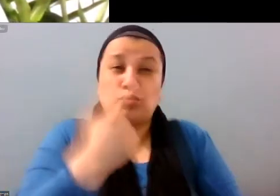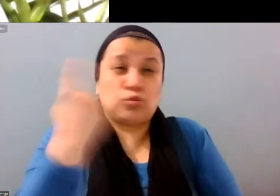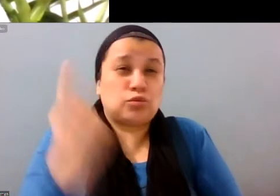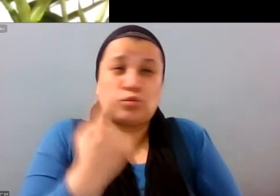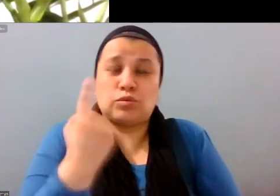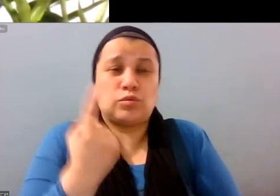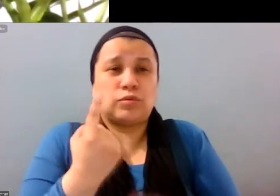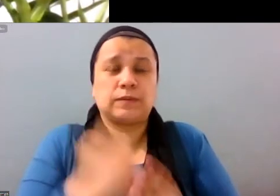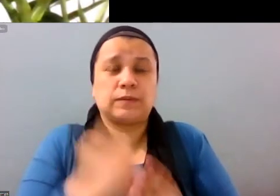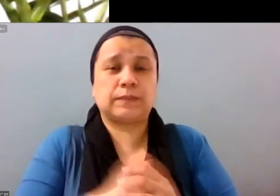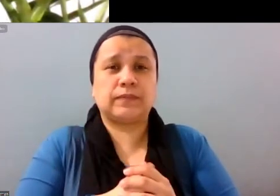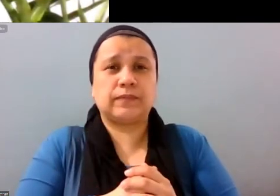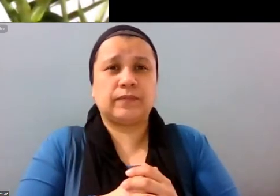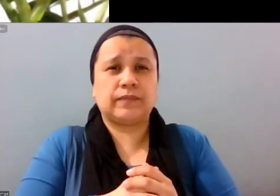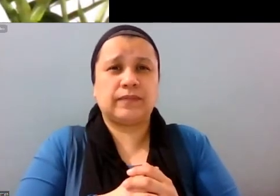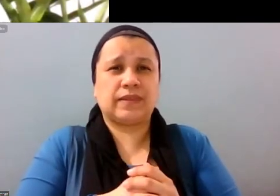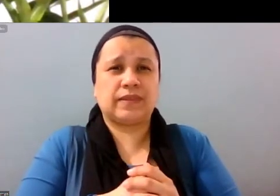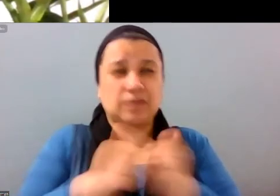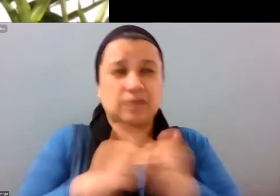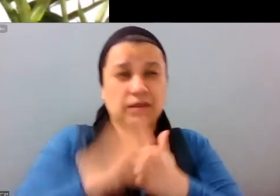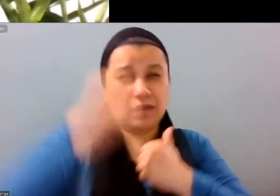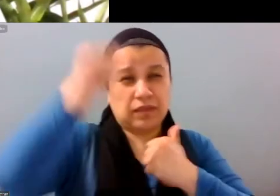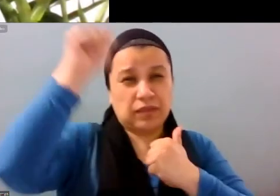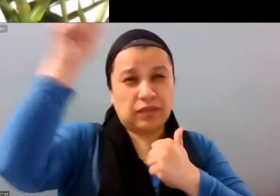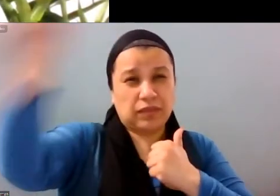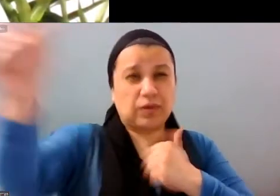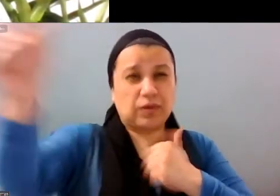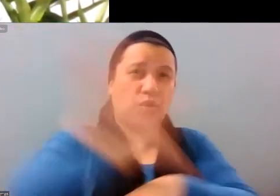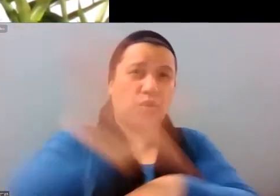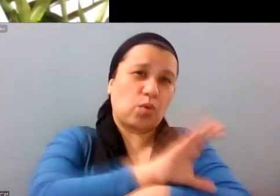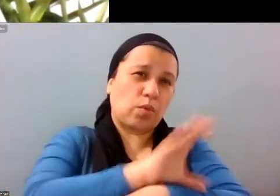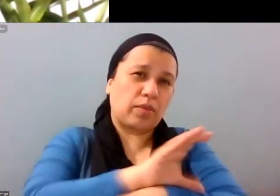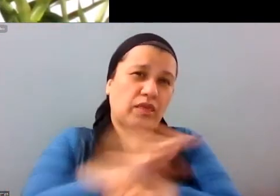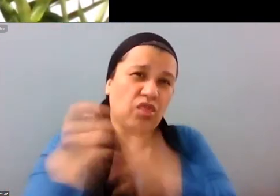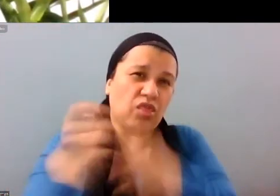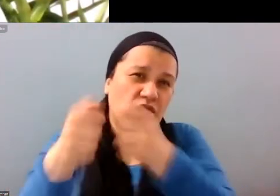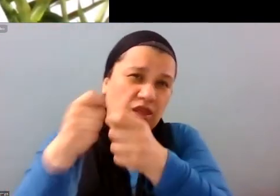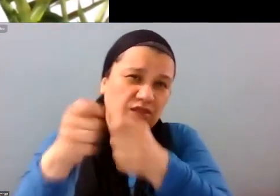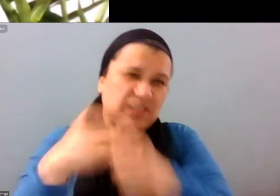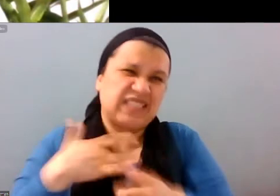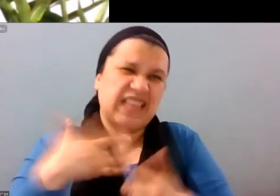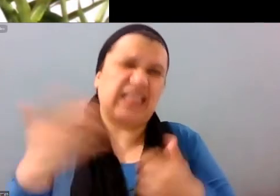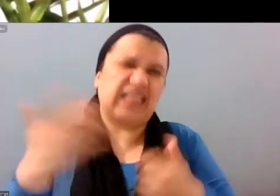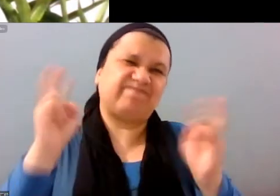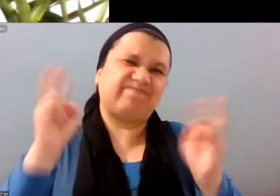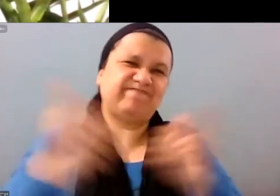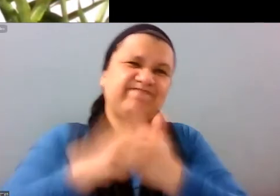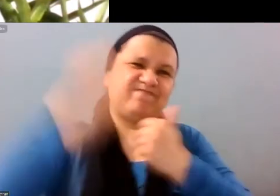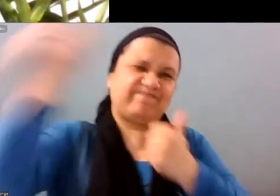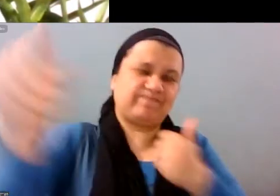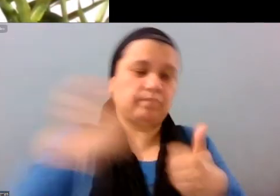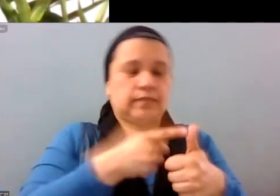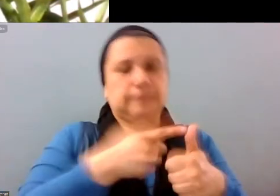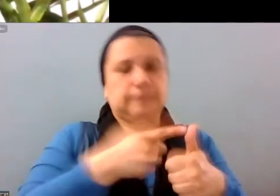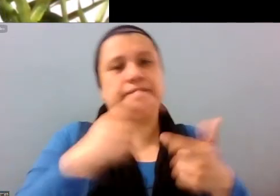distante como lo es una computadora o un celular eso en primer lugar en segundo lugar